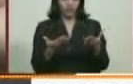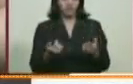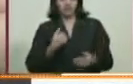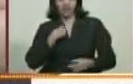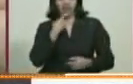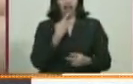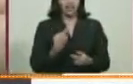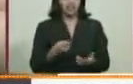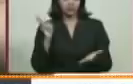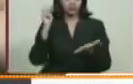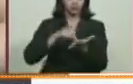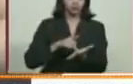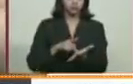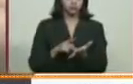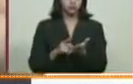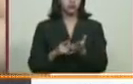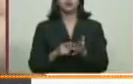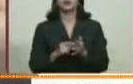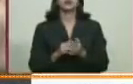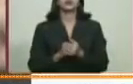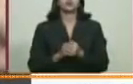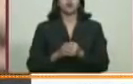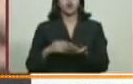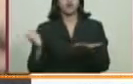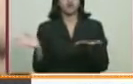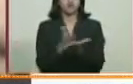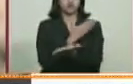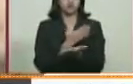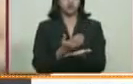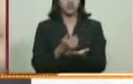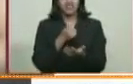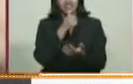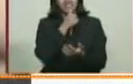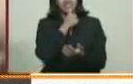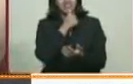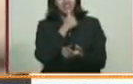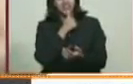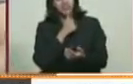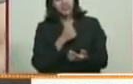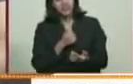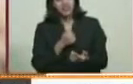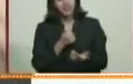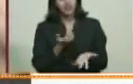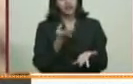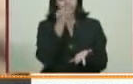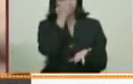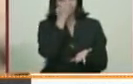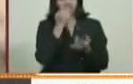decir, no, que fue destituido. Dime tú quién fue el bufón que dio esa